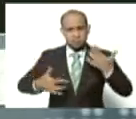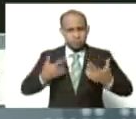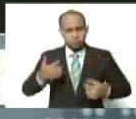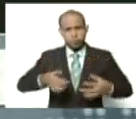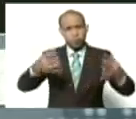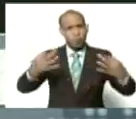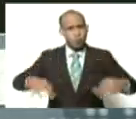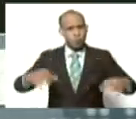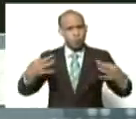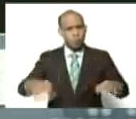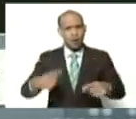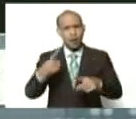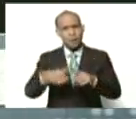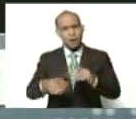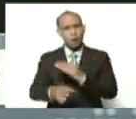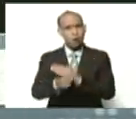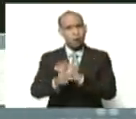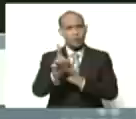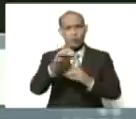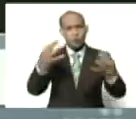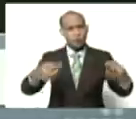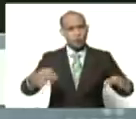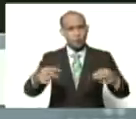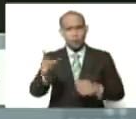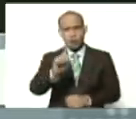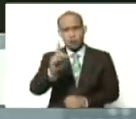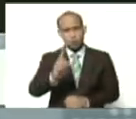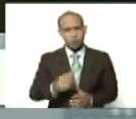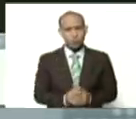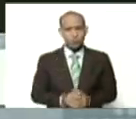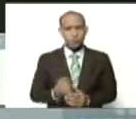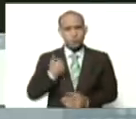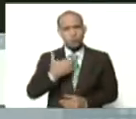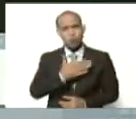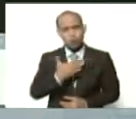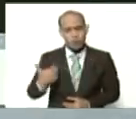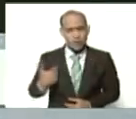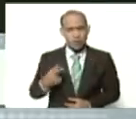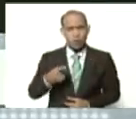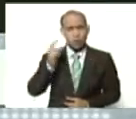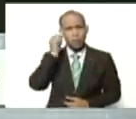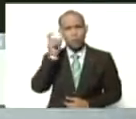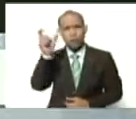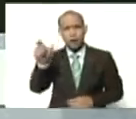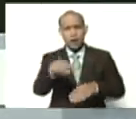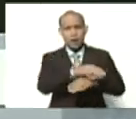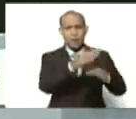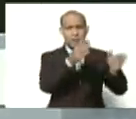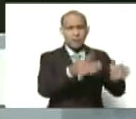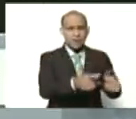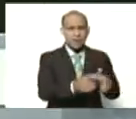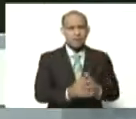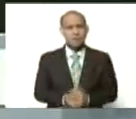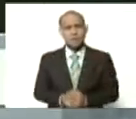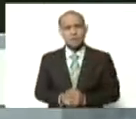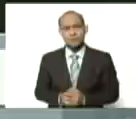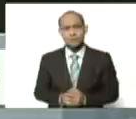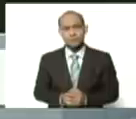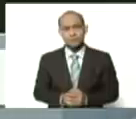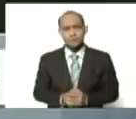normal, pero todavía no es la normalidad total. Yo quisiera que nuestra ministra, después de su excelente entrevista el día de